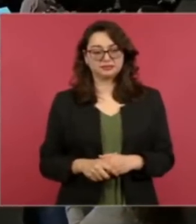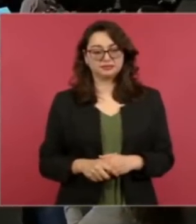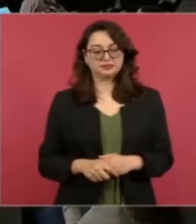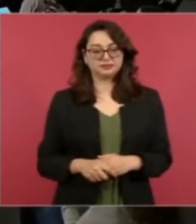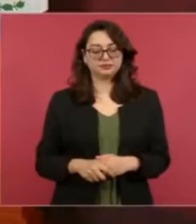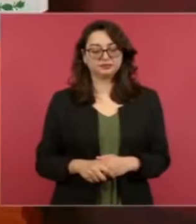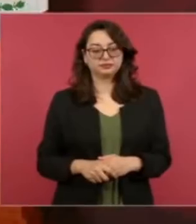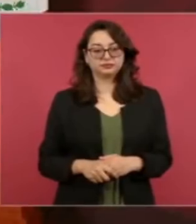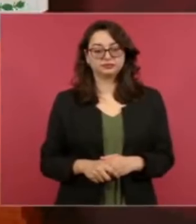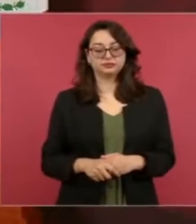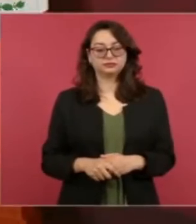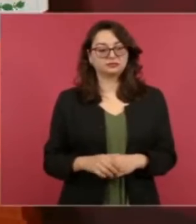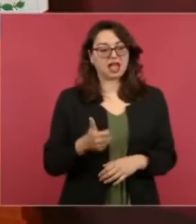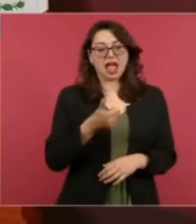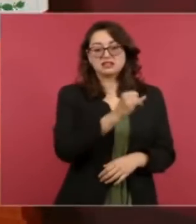Y la discriminación,